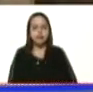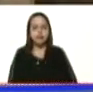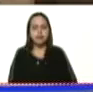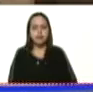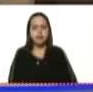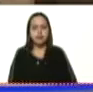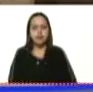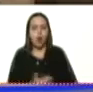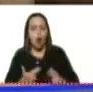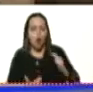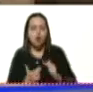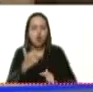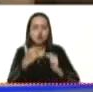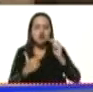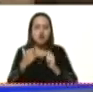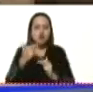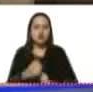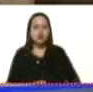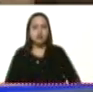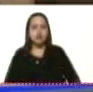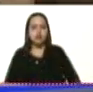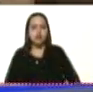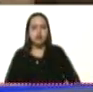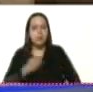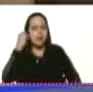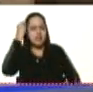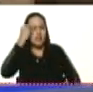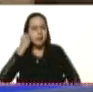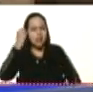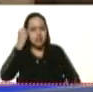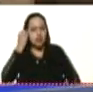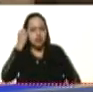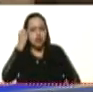a la construcción de una ideología republicana